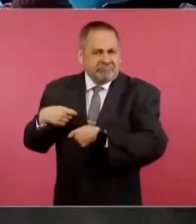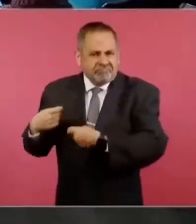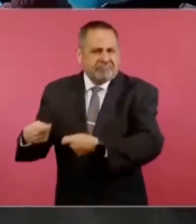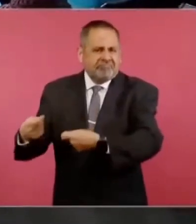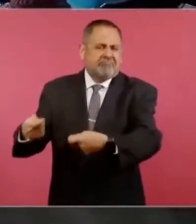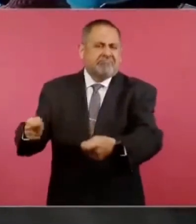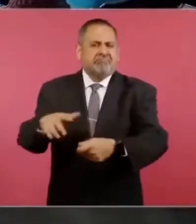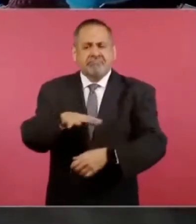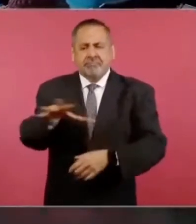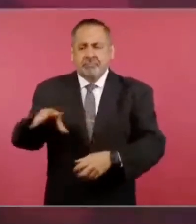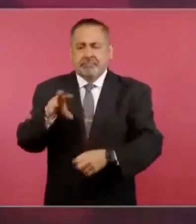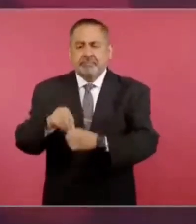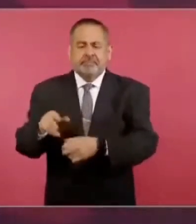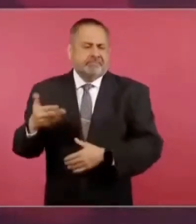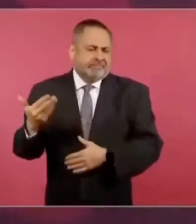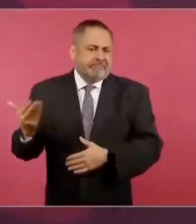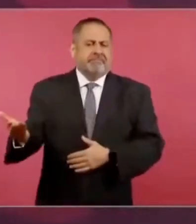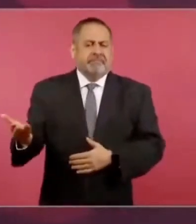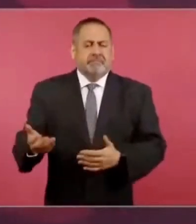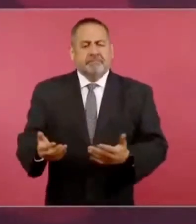Lo que no se había hecho